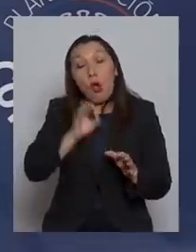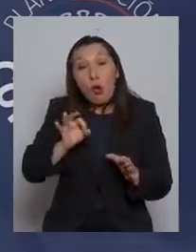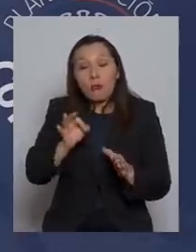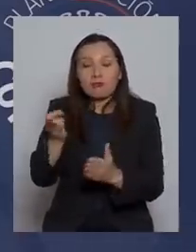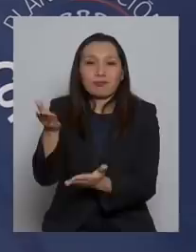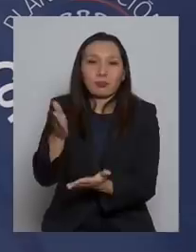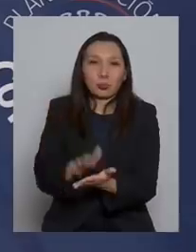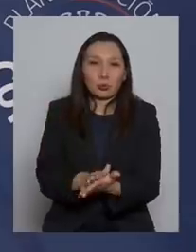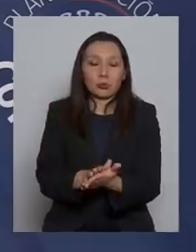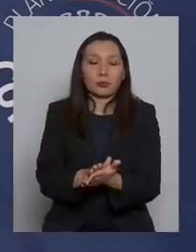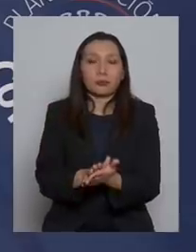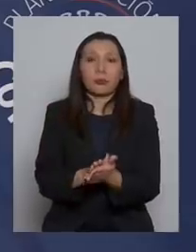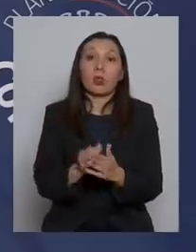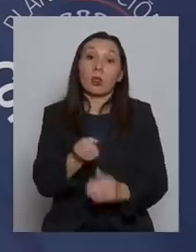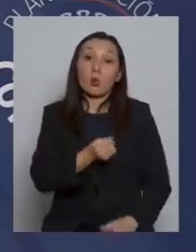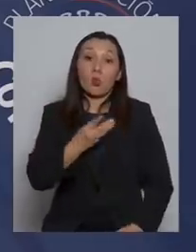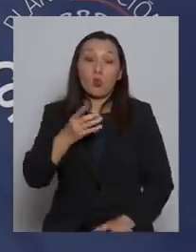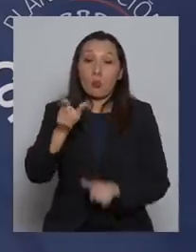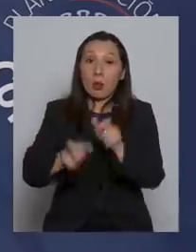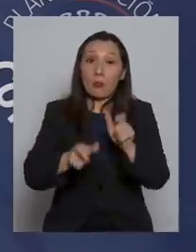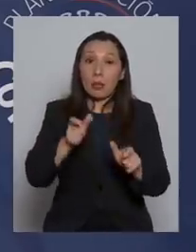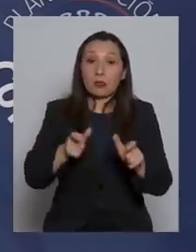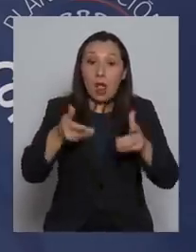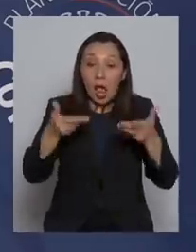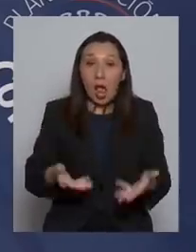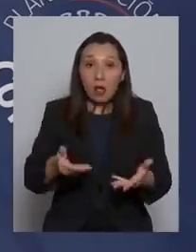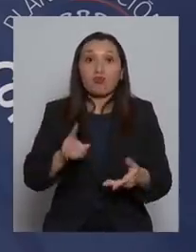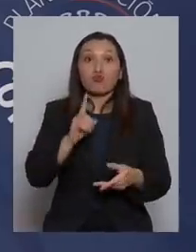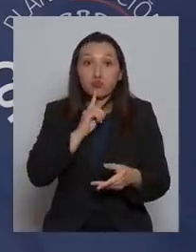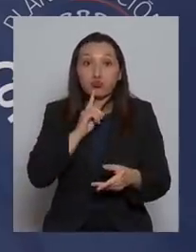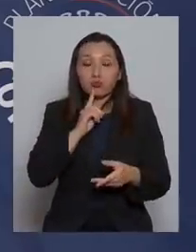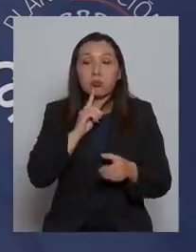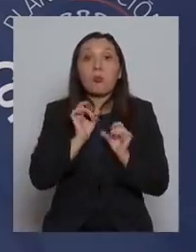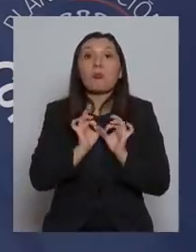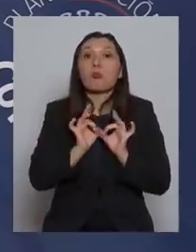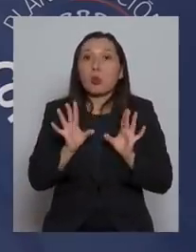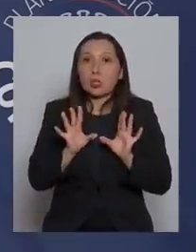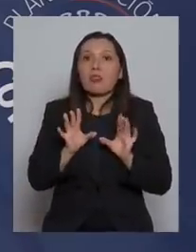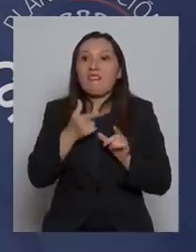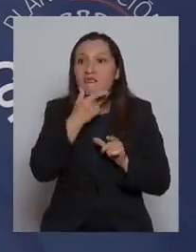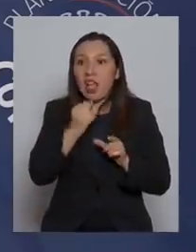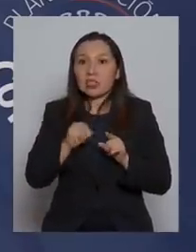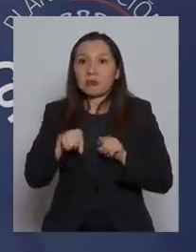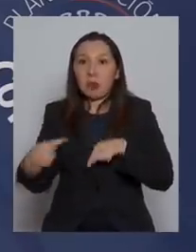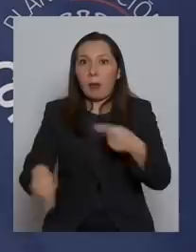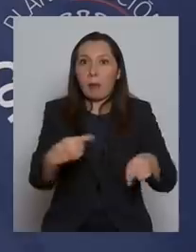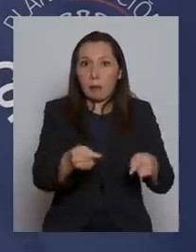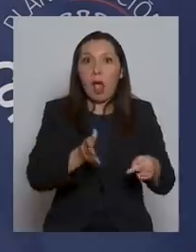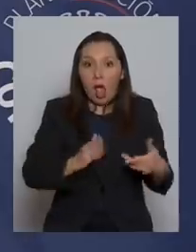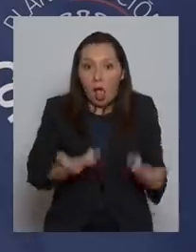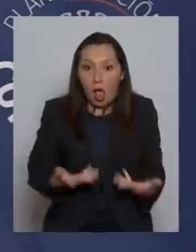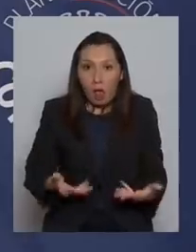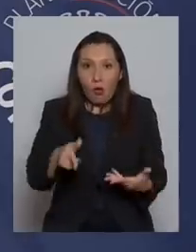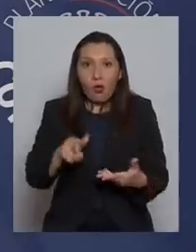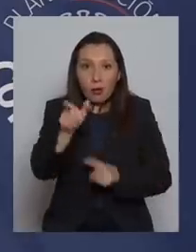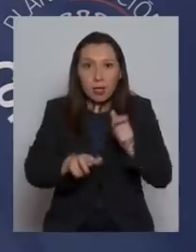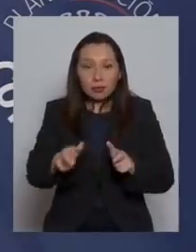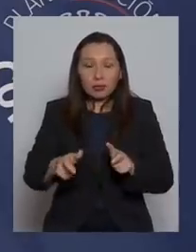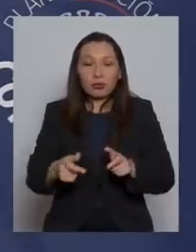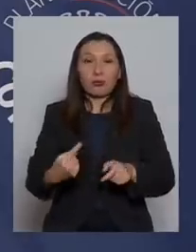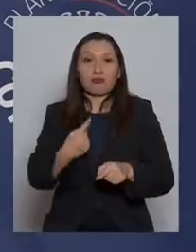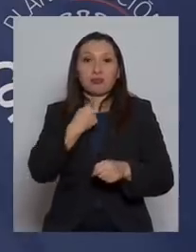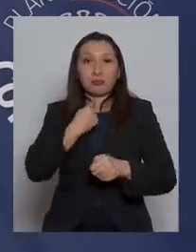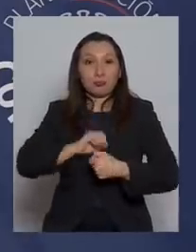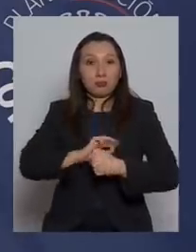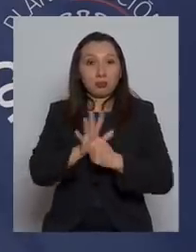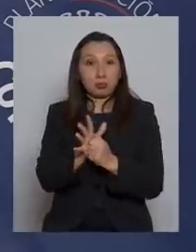fallecido. De modo que el número de pacientes activos y potencialmente contagiantes como fuente de nuevos